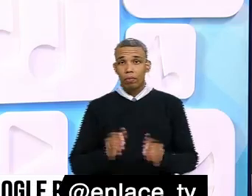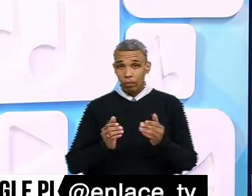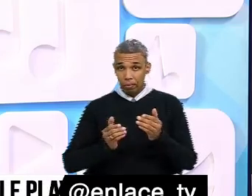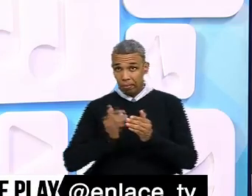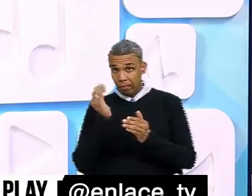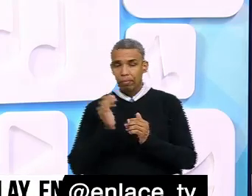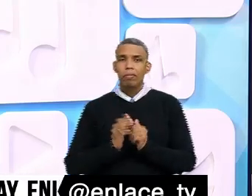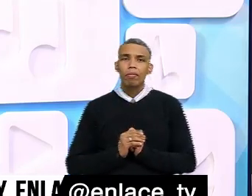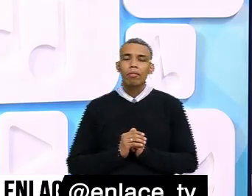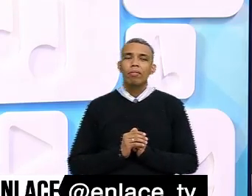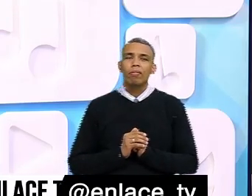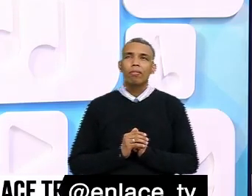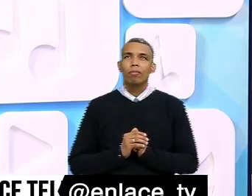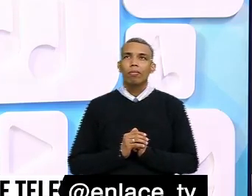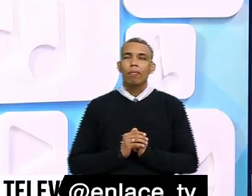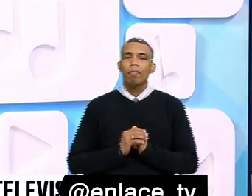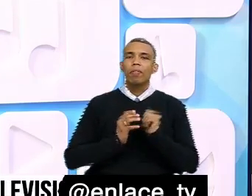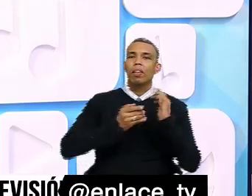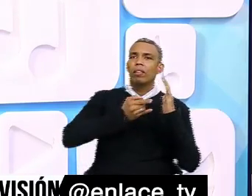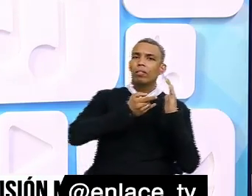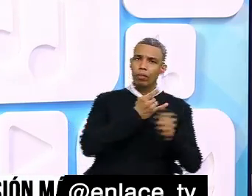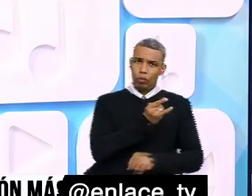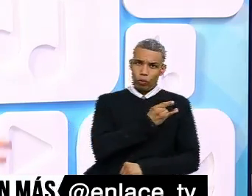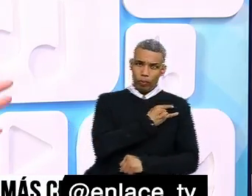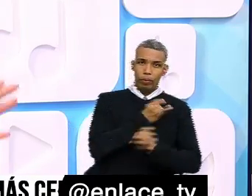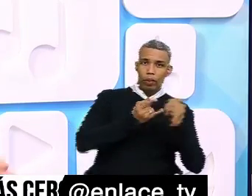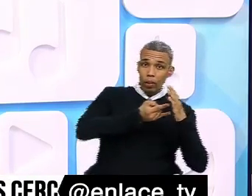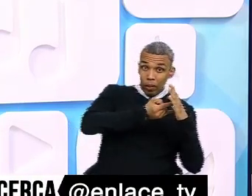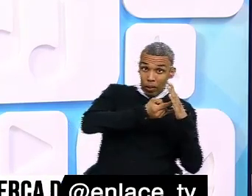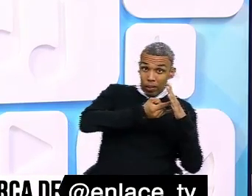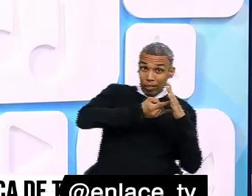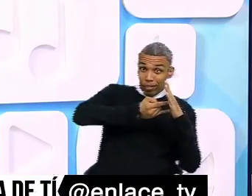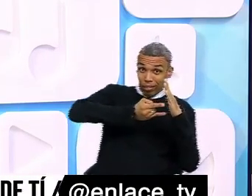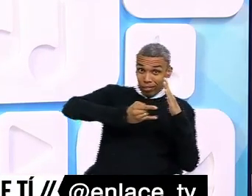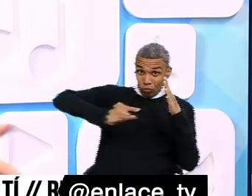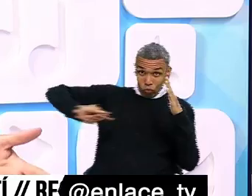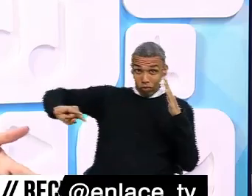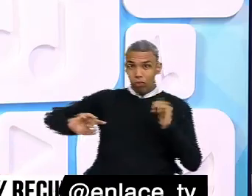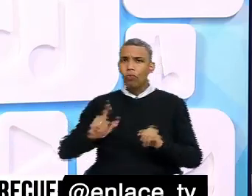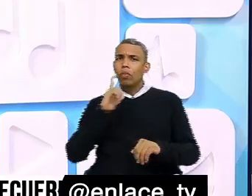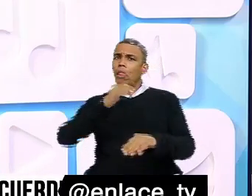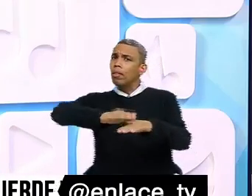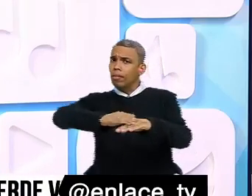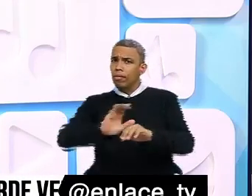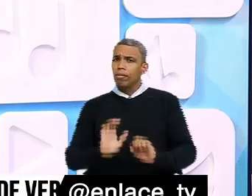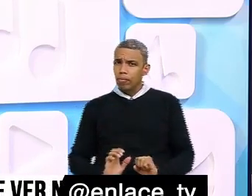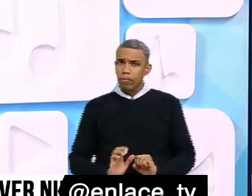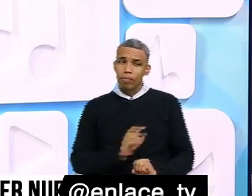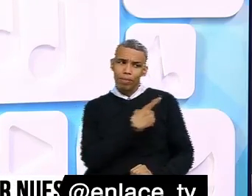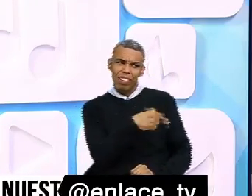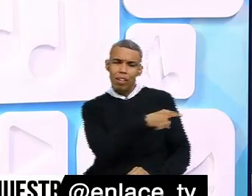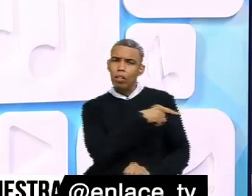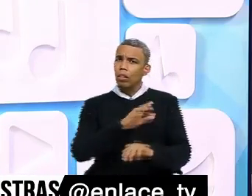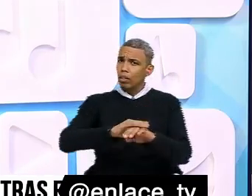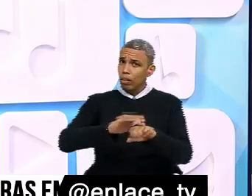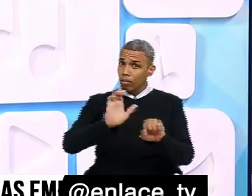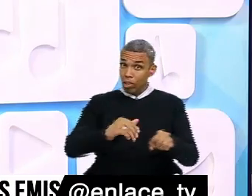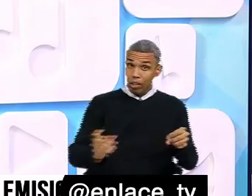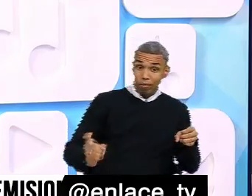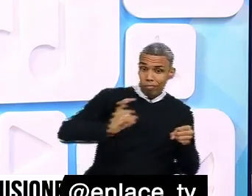que los estudiantes de las unidades tecnológicas de Santander le hacen un llamado a los barranqueños para que se inscriban en sus diferentes ofertas académicas